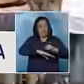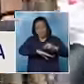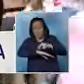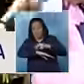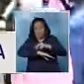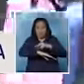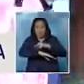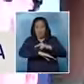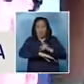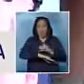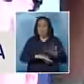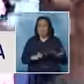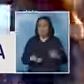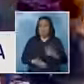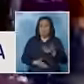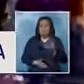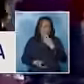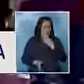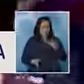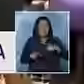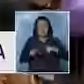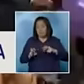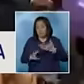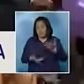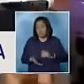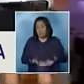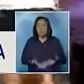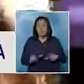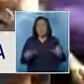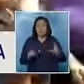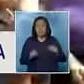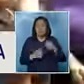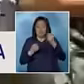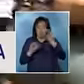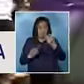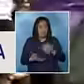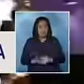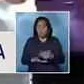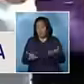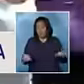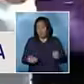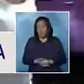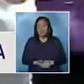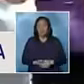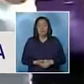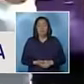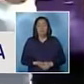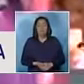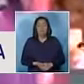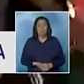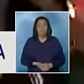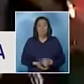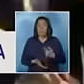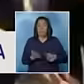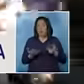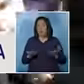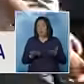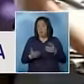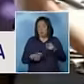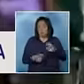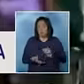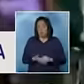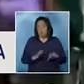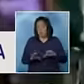personas definitivamente investigación de Latina presentó un informe dando cuenta de la situación en la que en este caso se